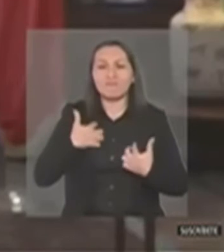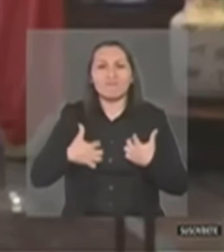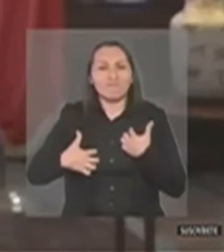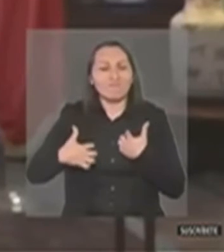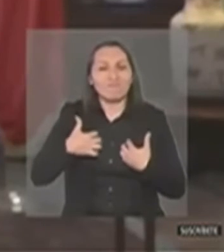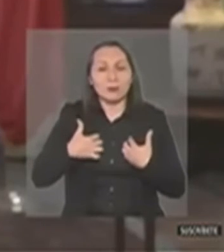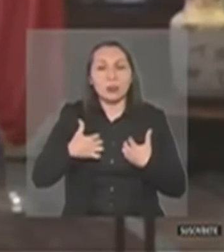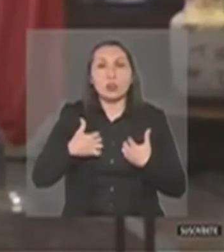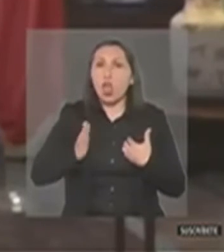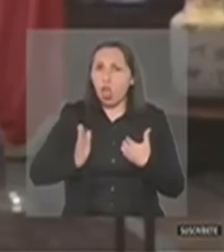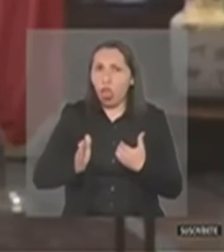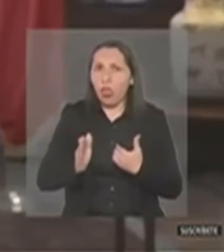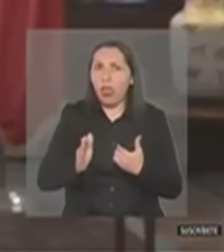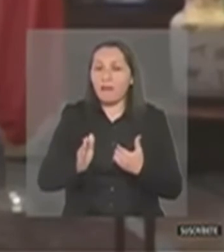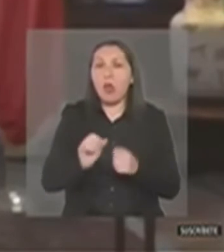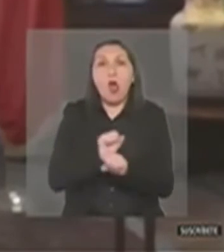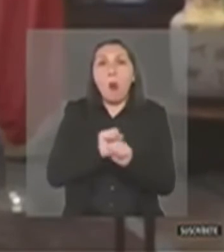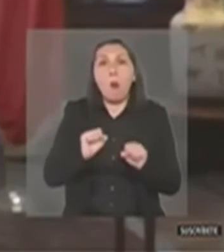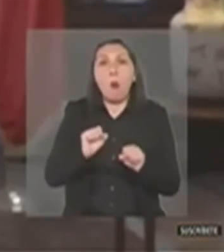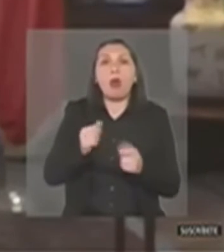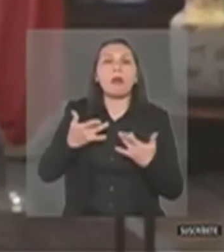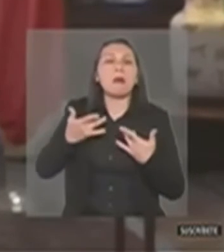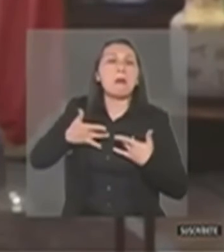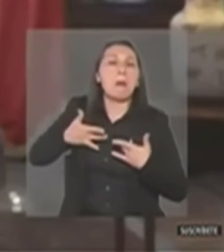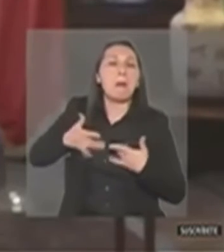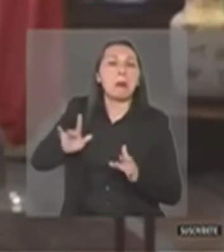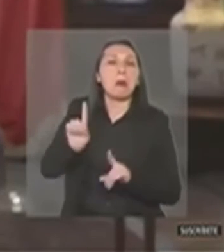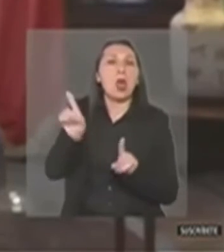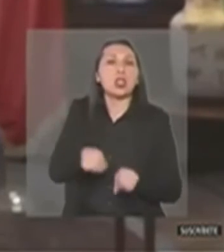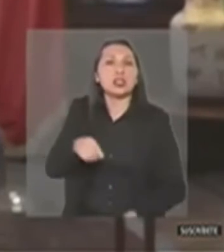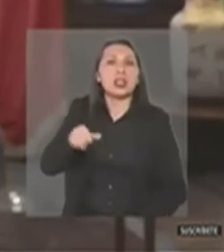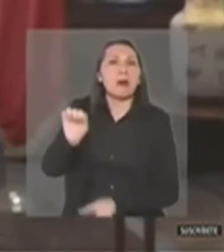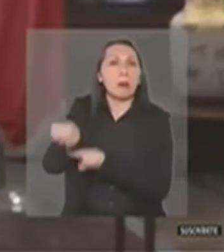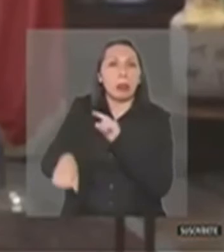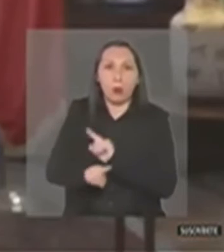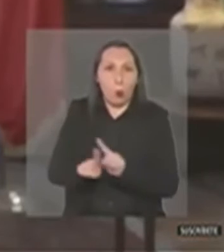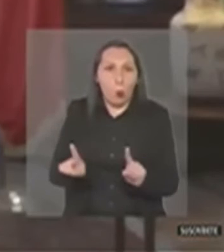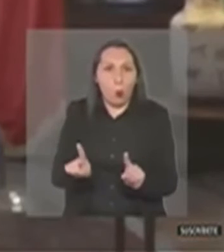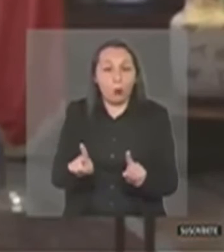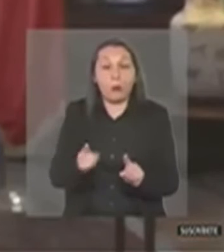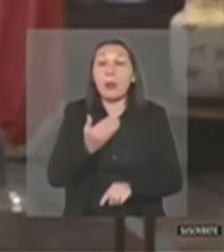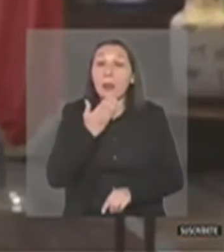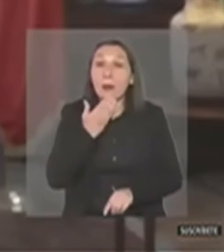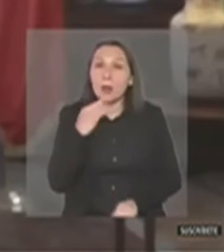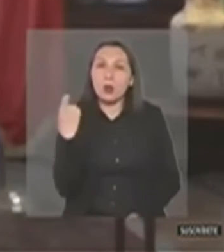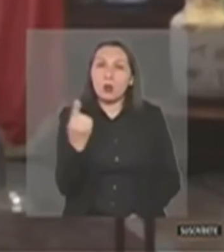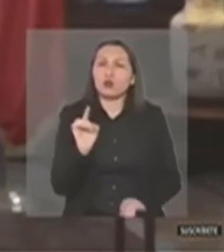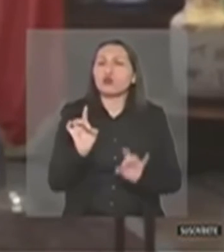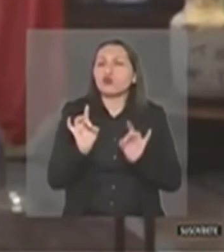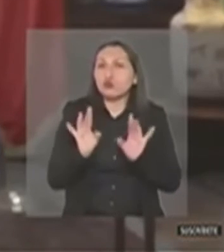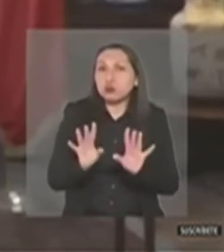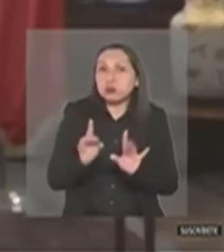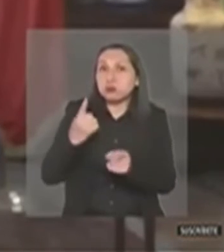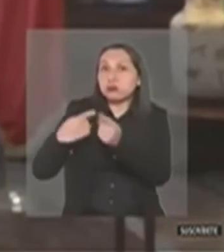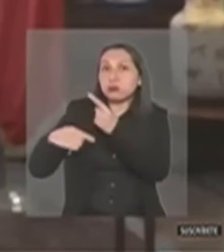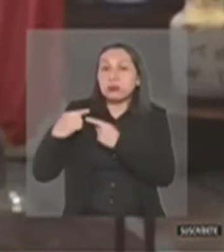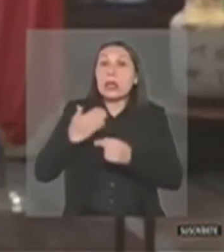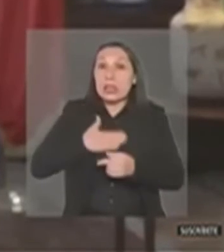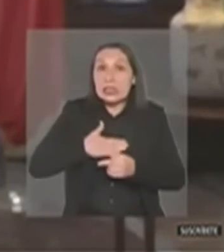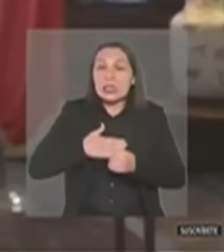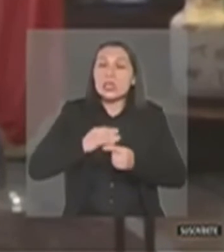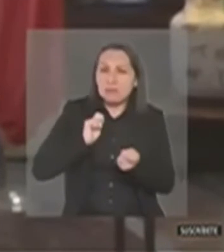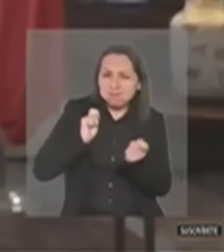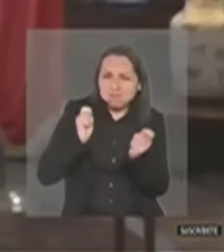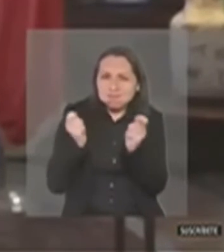analistas chilenos hablar. La población chilena no votó en contra de la reforma constitucional, votó en